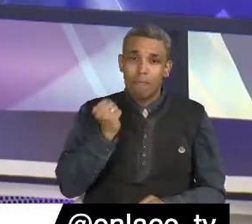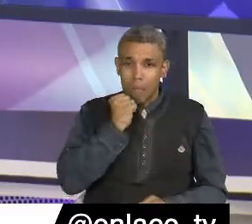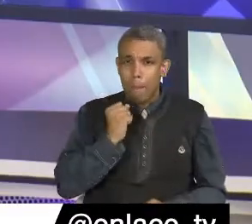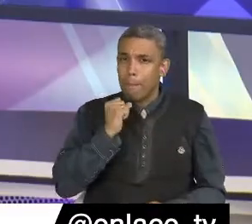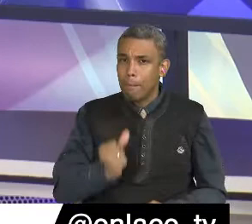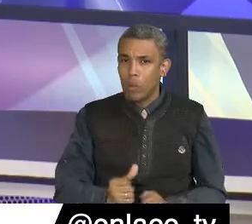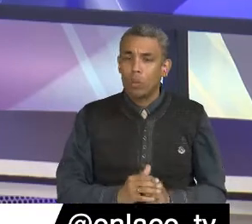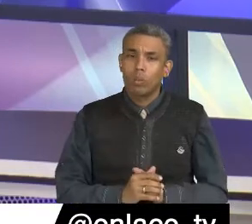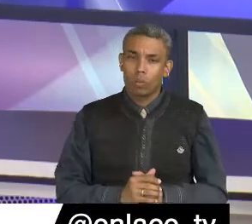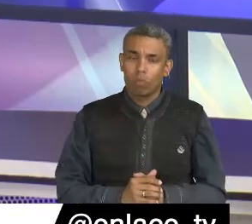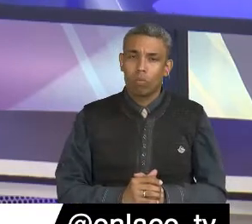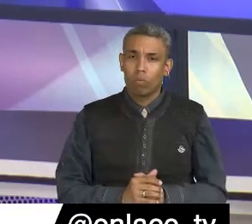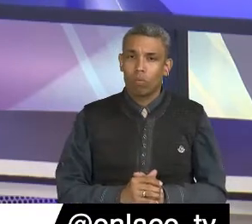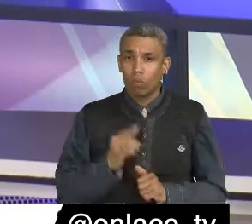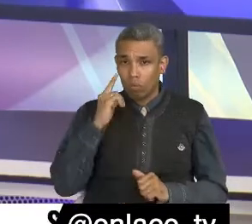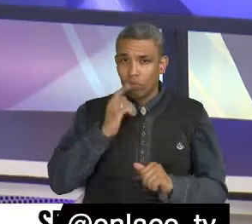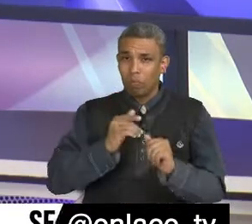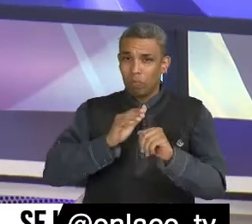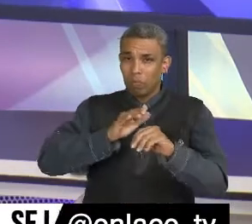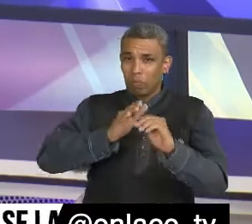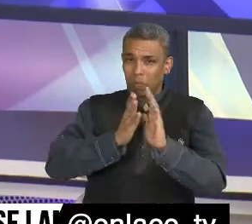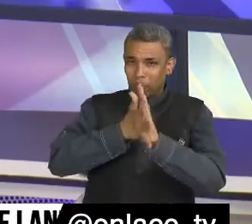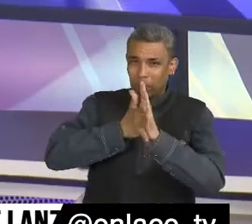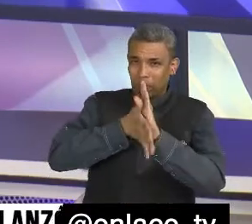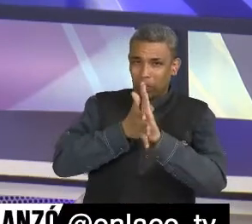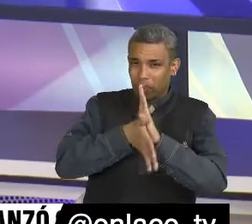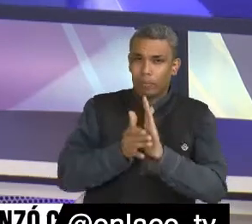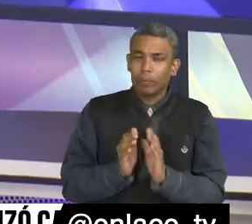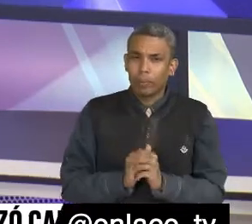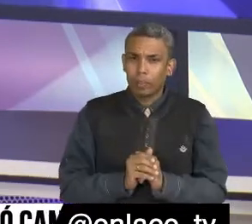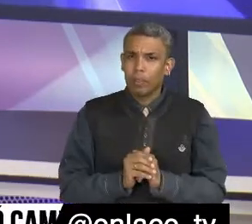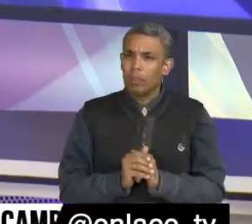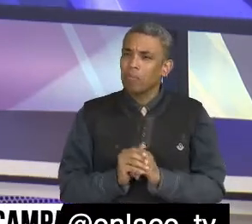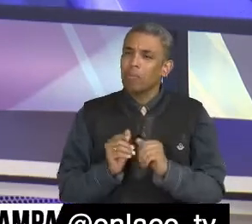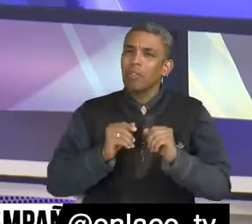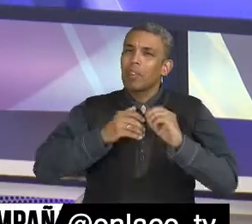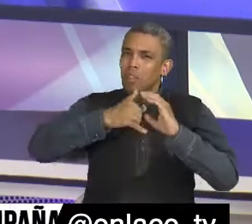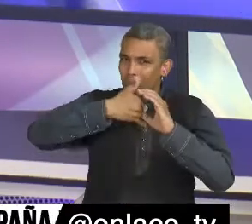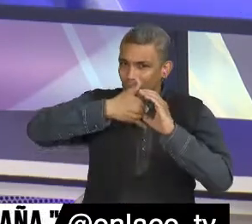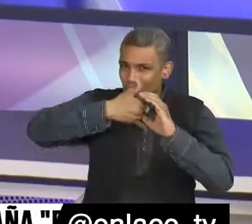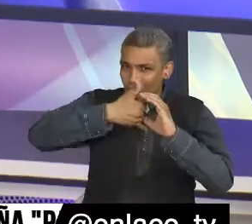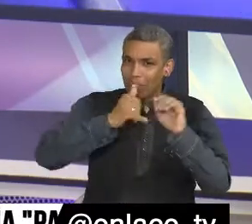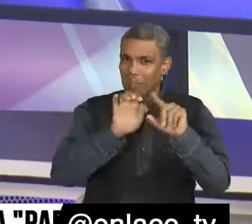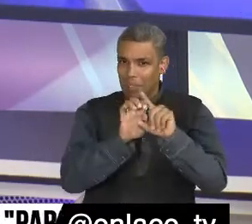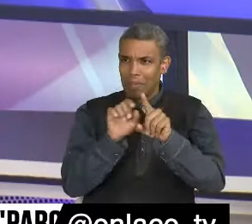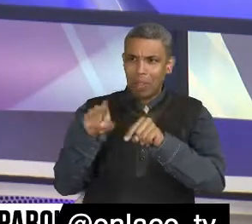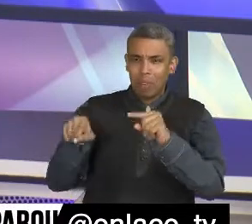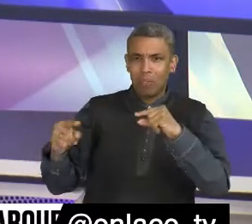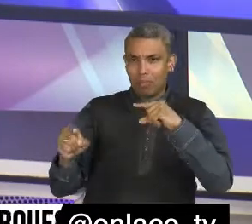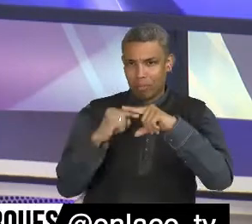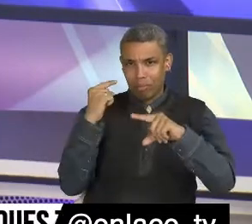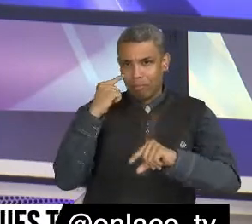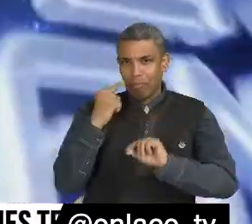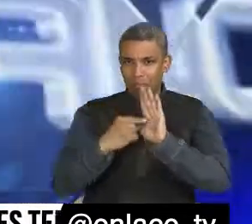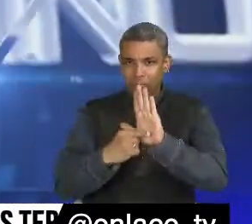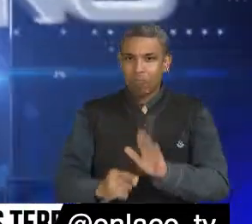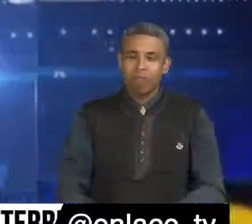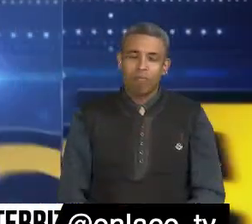sección Reporteros Ciudadanos, conozca las denuncias en la comunidad hechas a través del WhatsApp de Enlace Televisión.